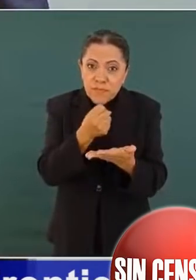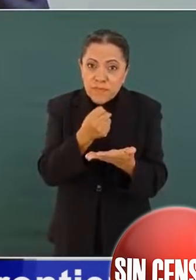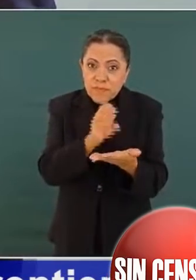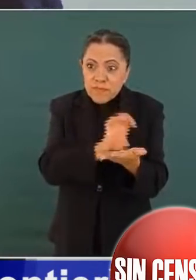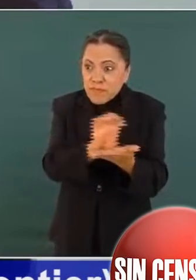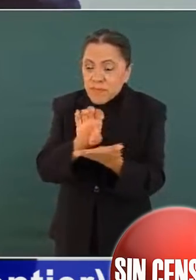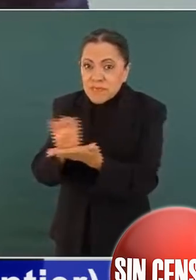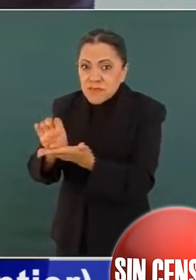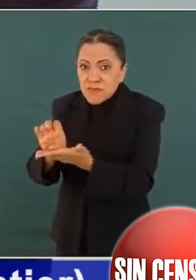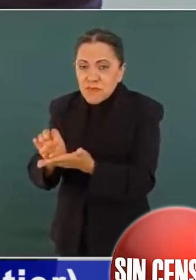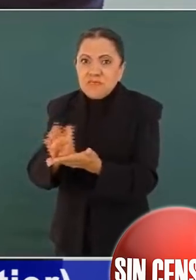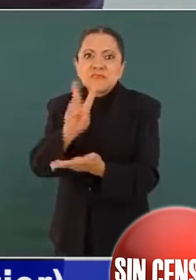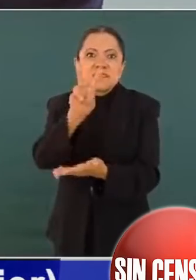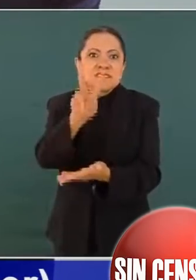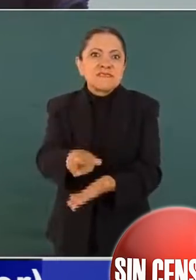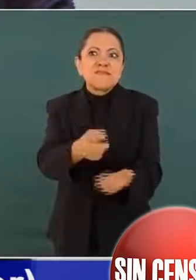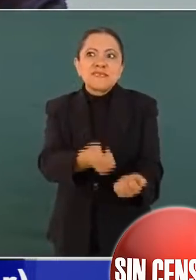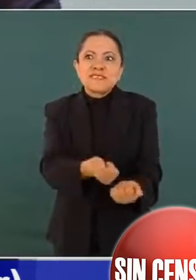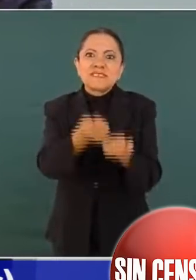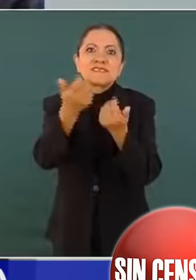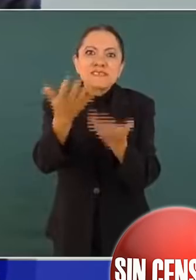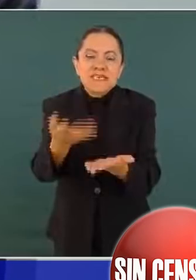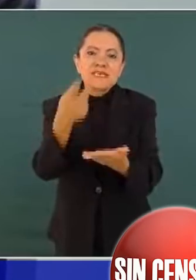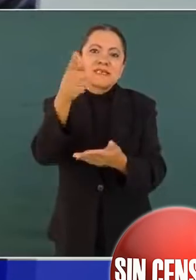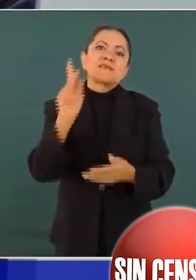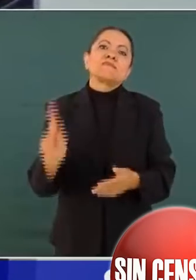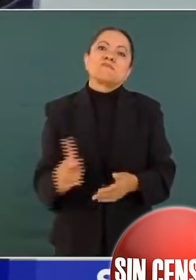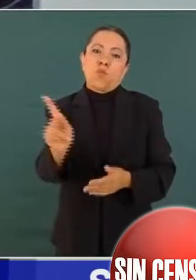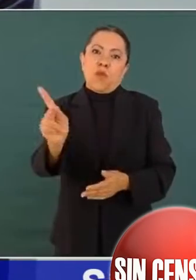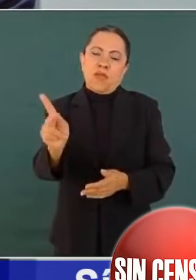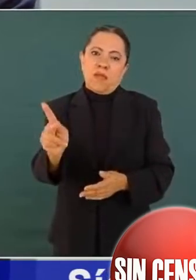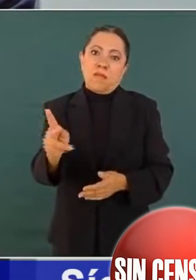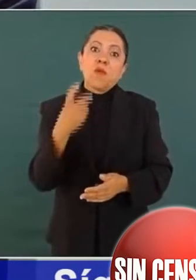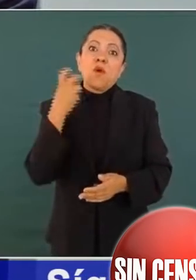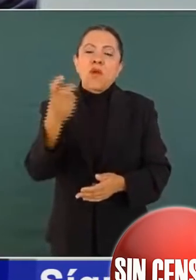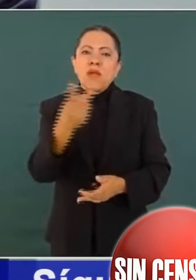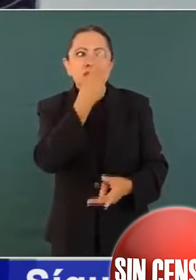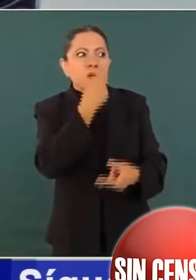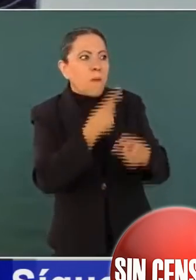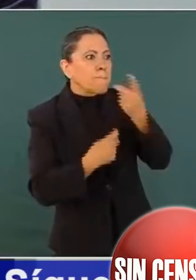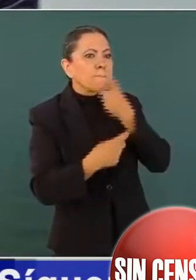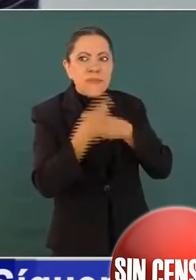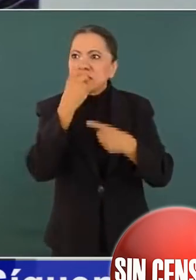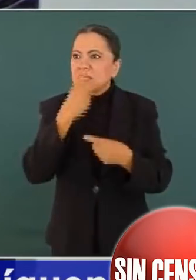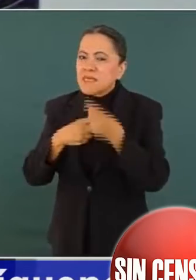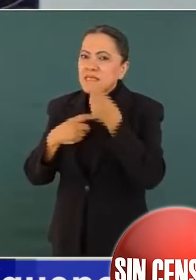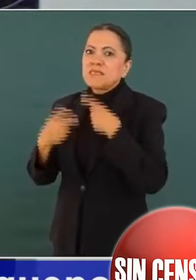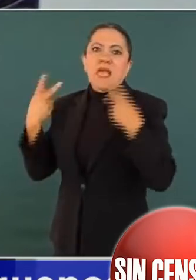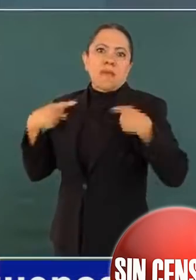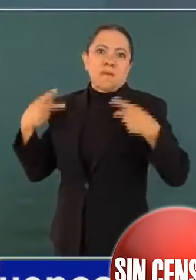le llegue al pueblo. Era de las cosas que me decía la gente